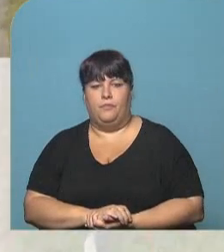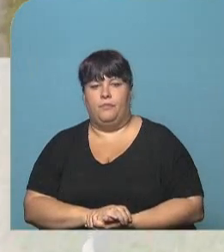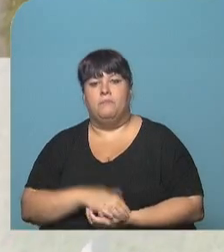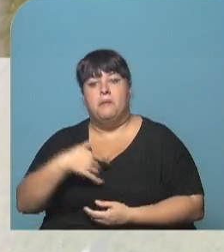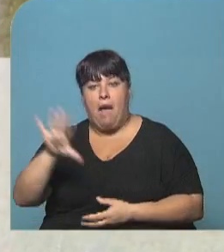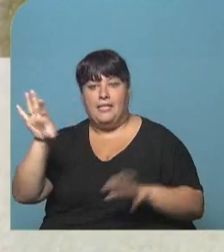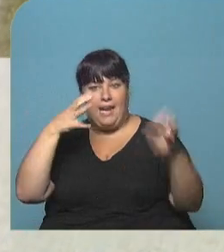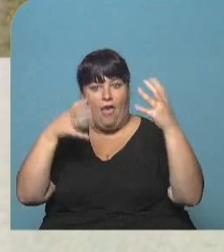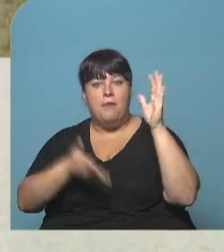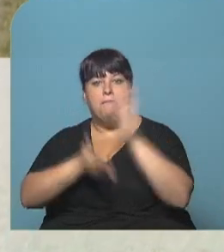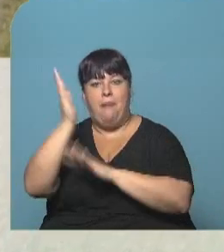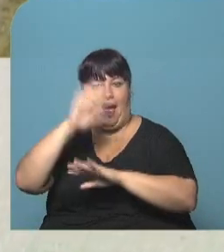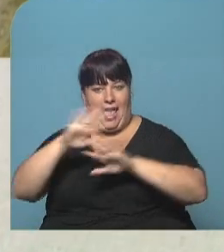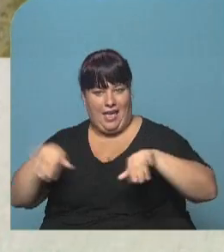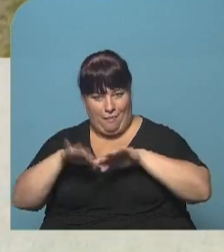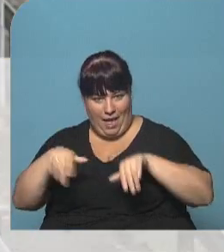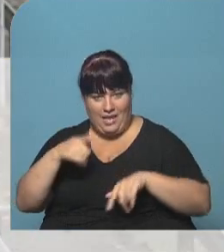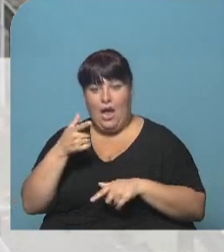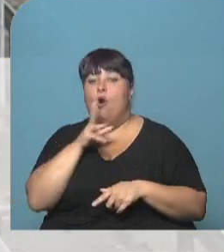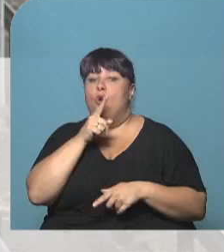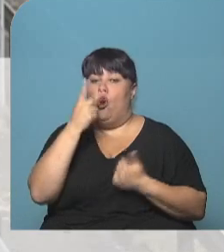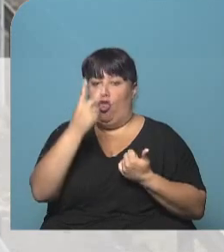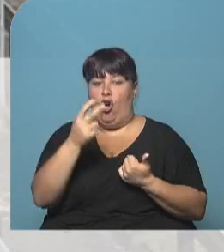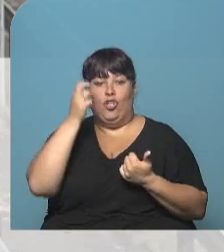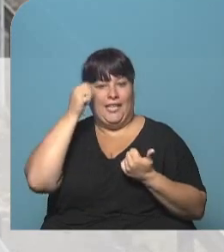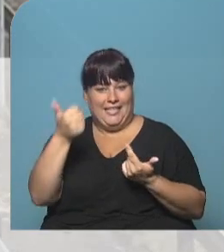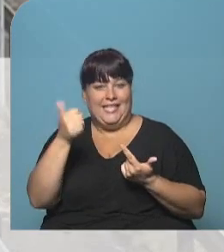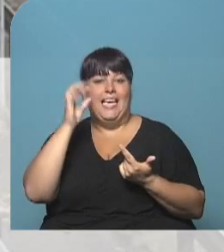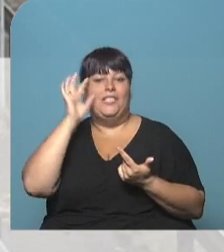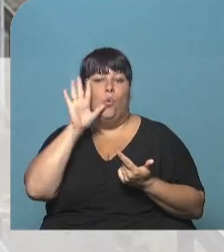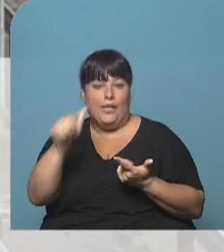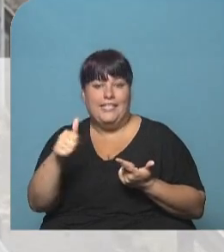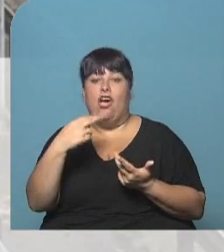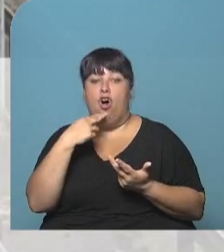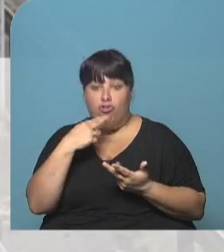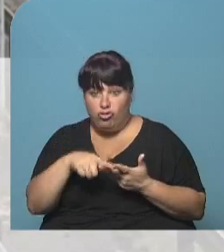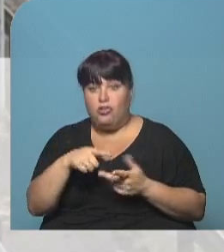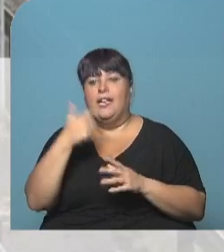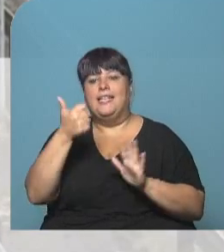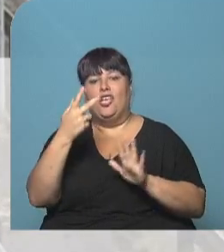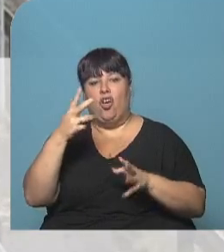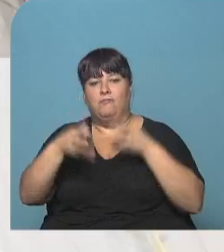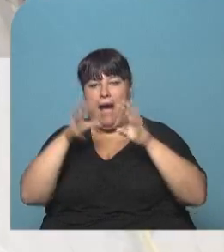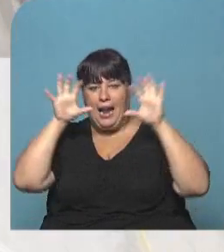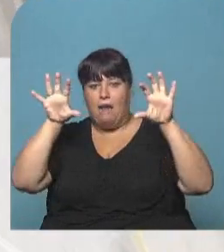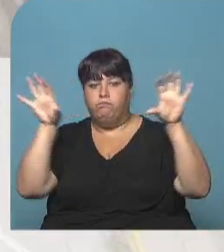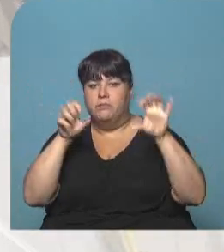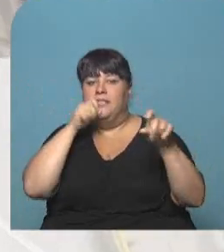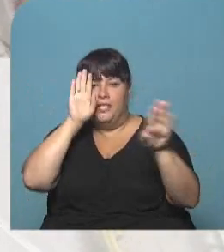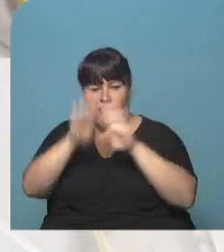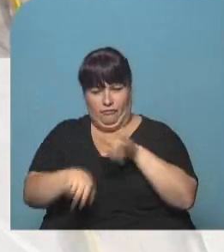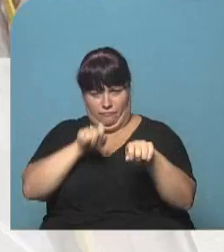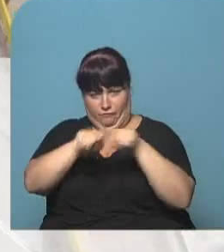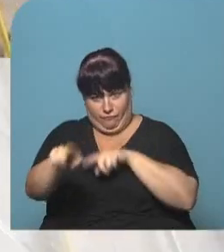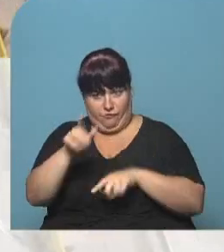Más radares camino a la costa. En las rutas 2, 36, 56 y 11 se instalaron 62 equipos para